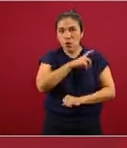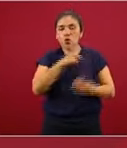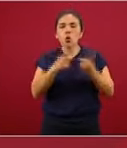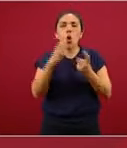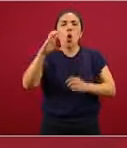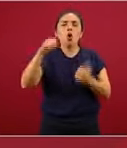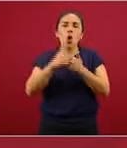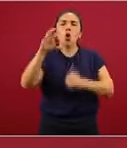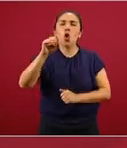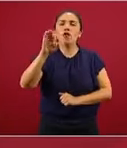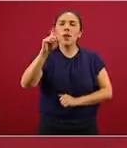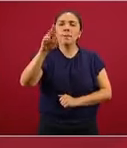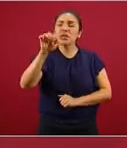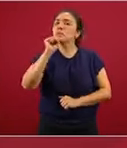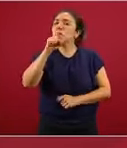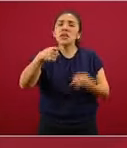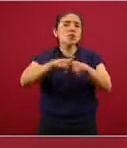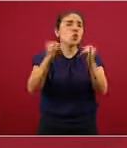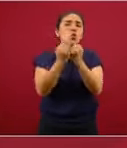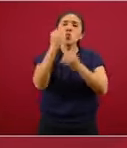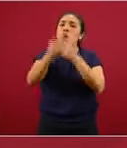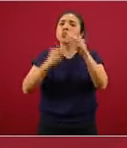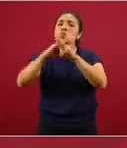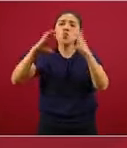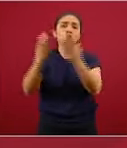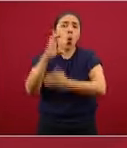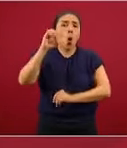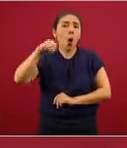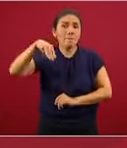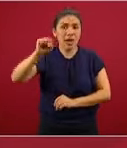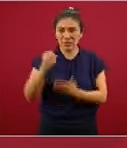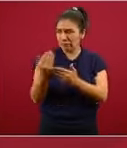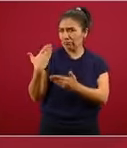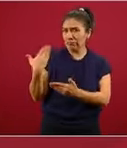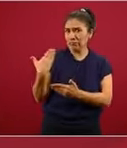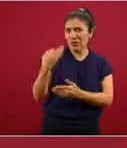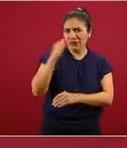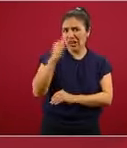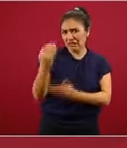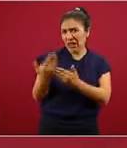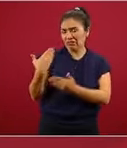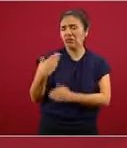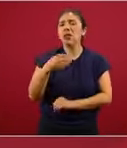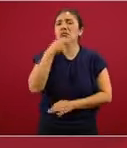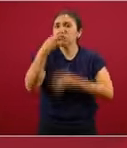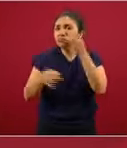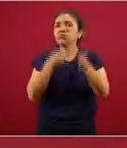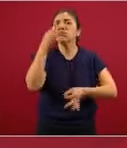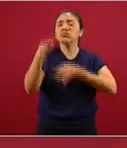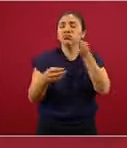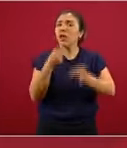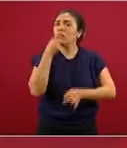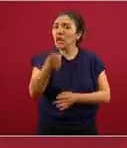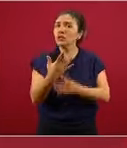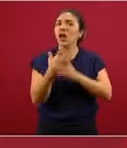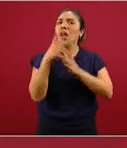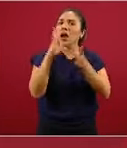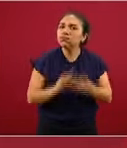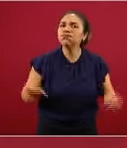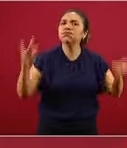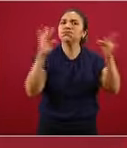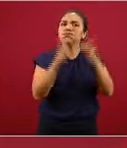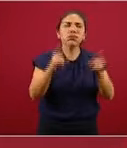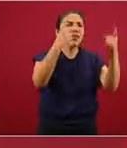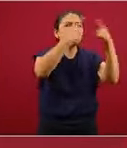COFEPRIS, sino es para el mundo entero. La Organización Mundial de la Salud, en fechas recientes, ha estado haciendo enfáticos señalamientos a